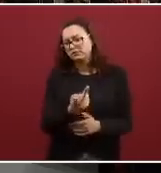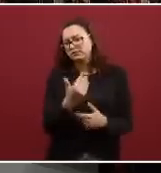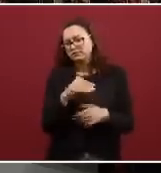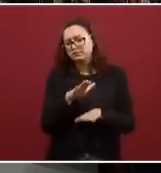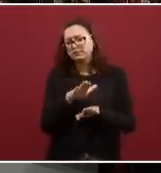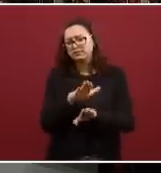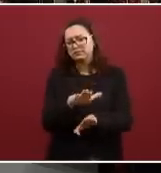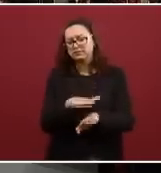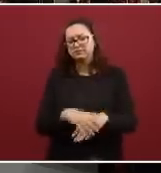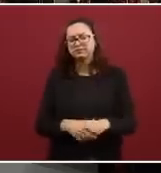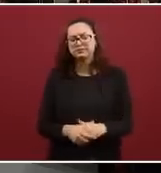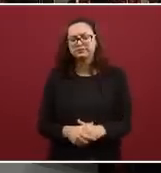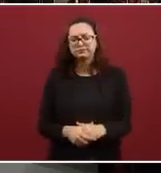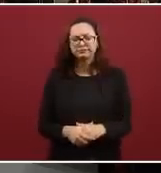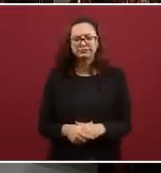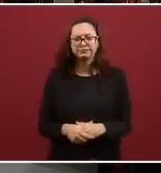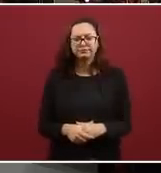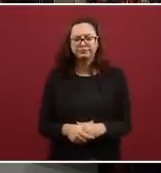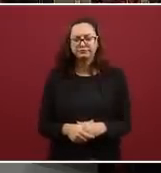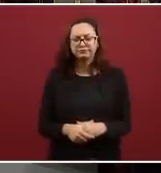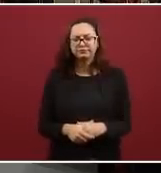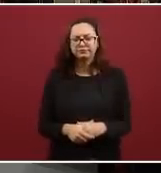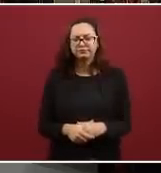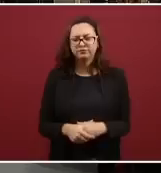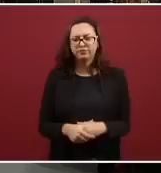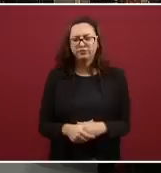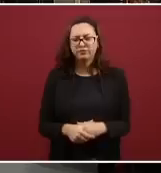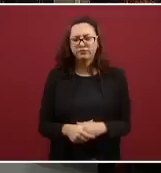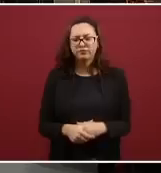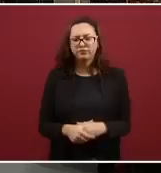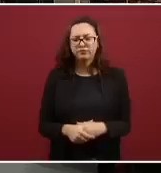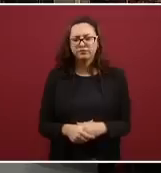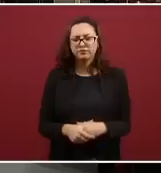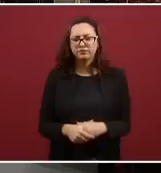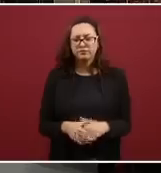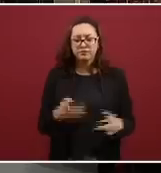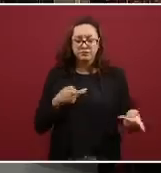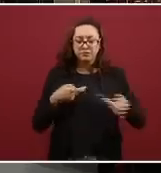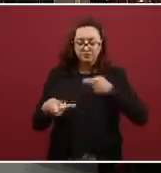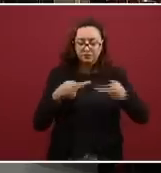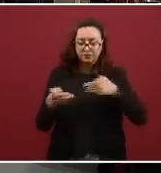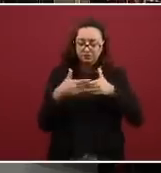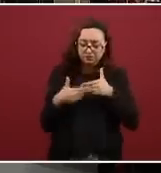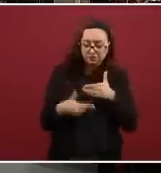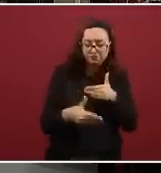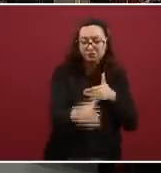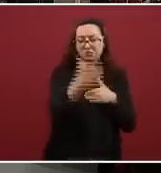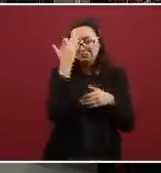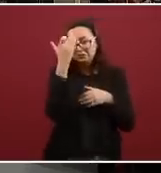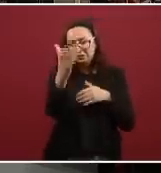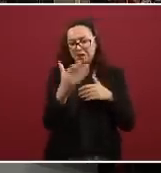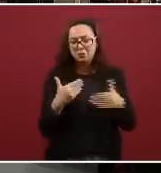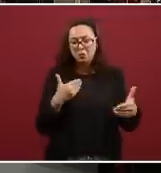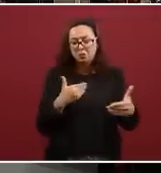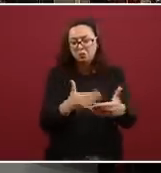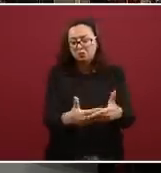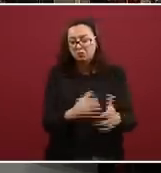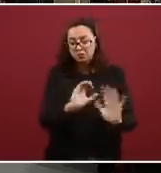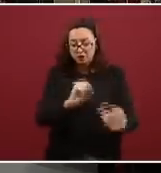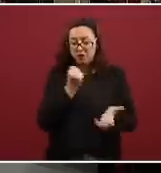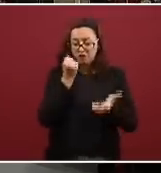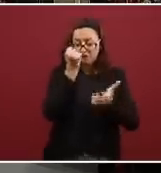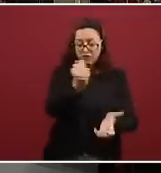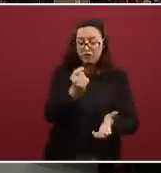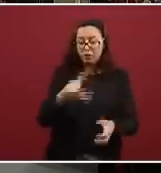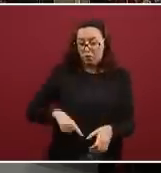cómo con qué recursos se va a atender este plan a corto plazo el gobierno ya tiene propios o ya